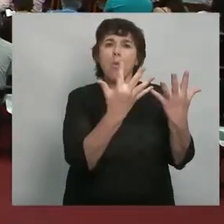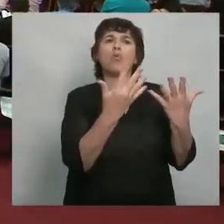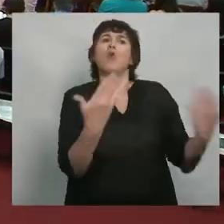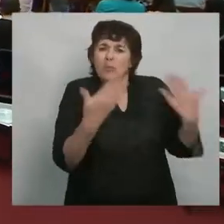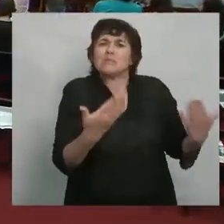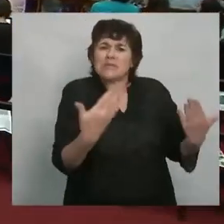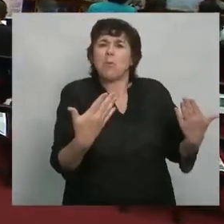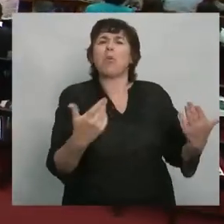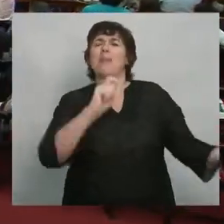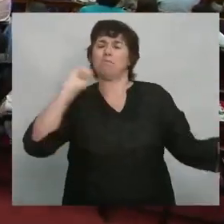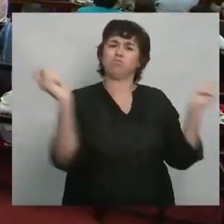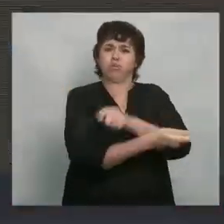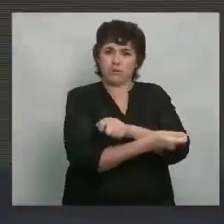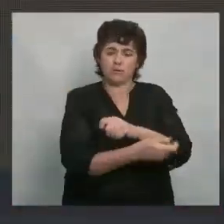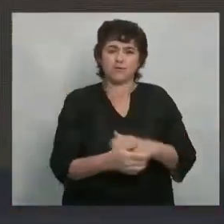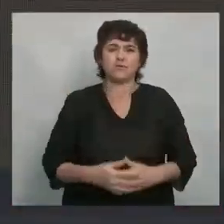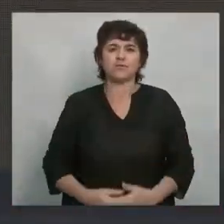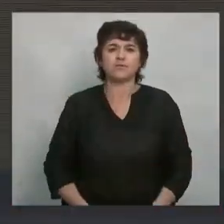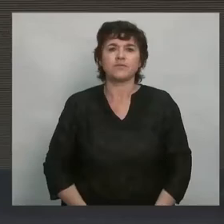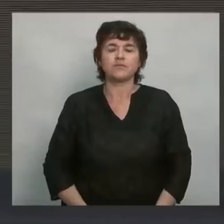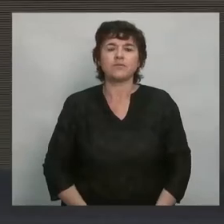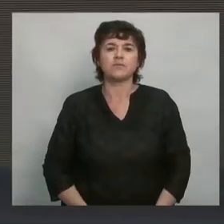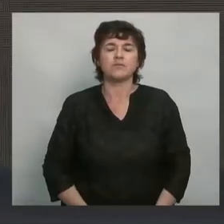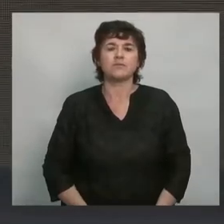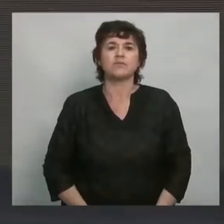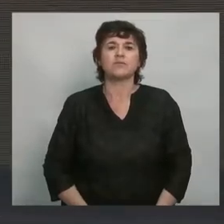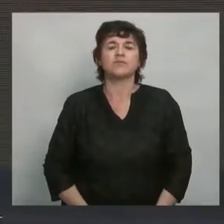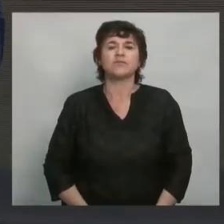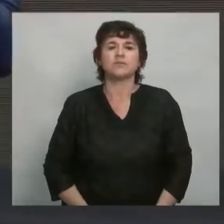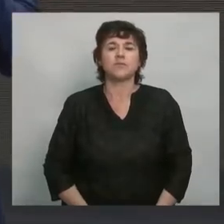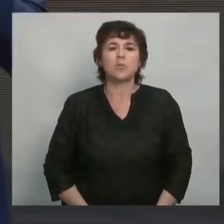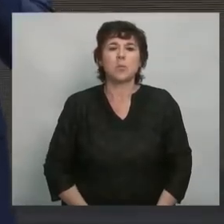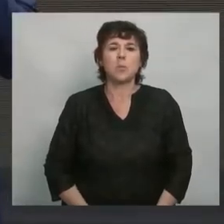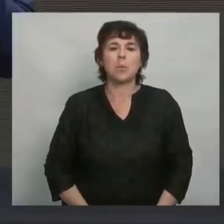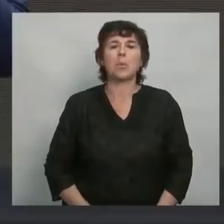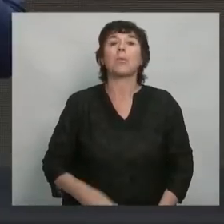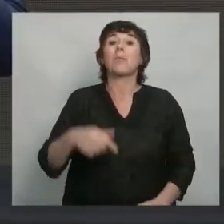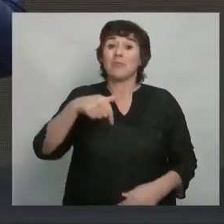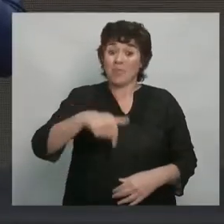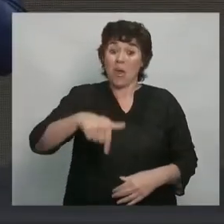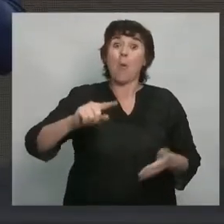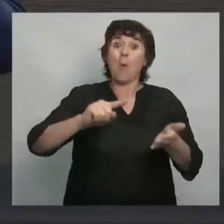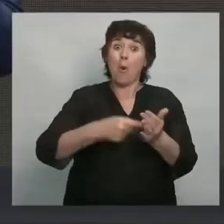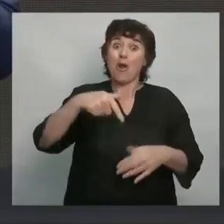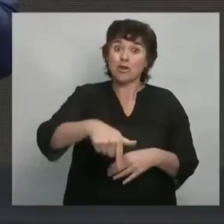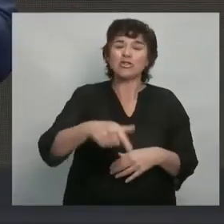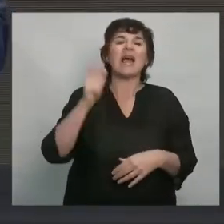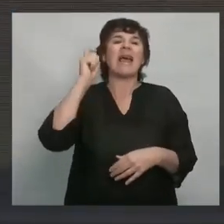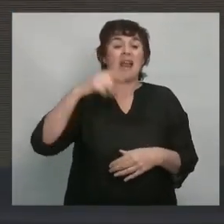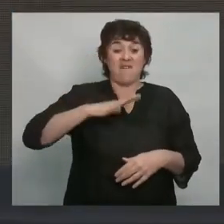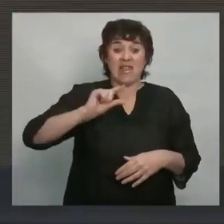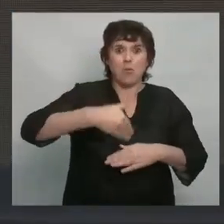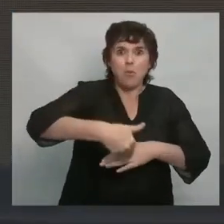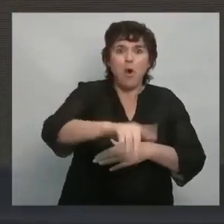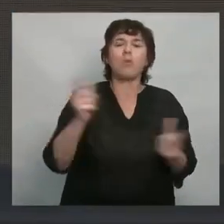Dentro de pocos días Tendremos en Buenos Aires la reunión del G20.